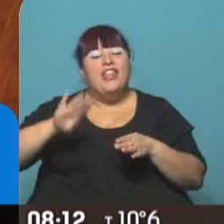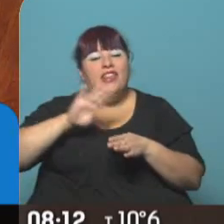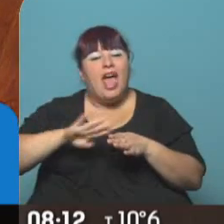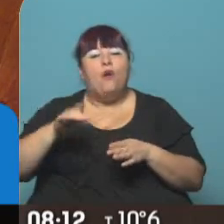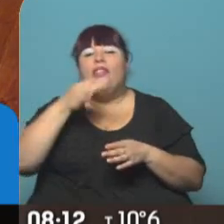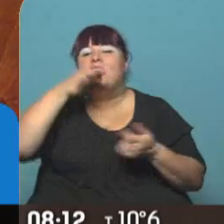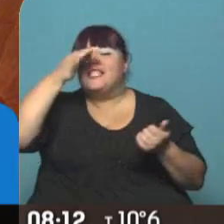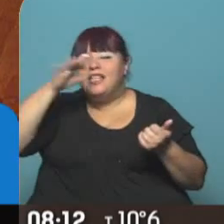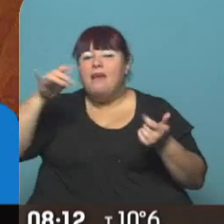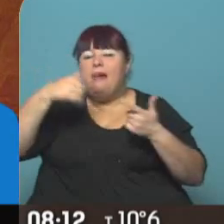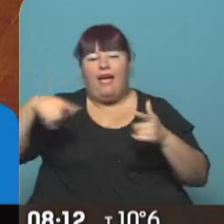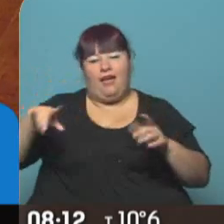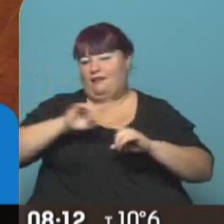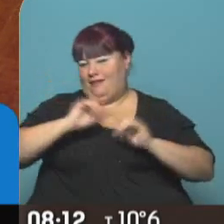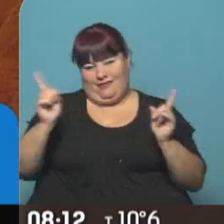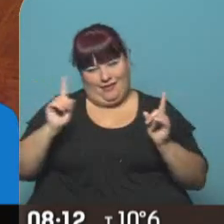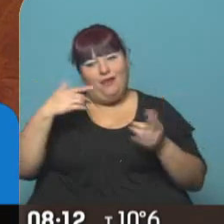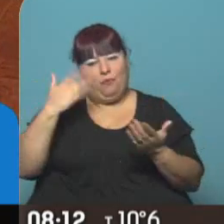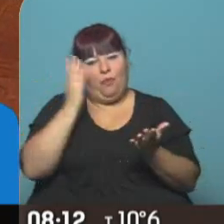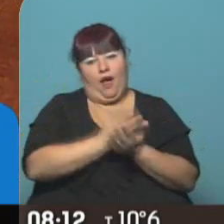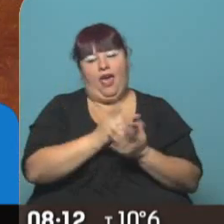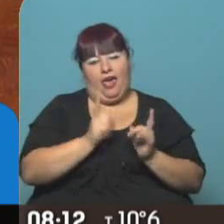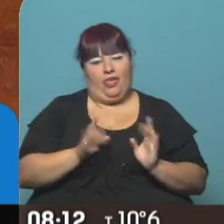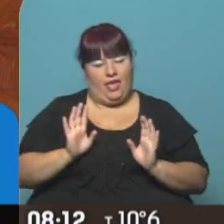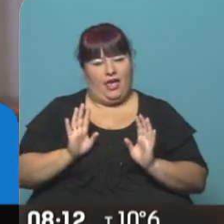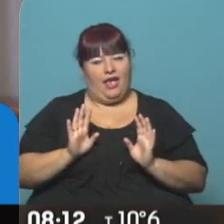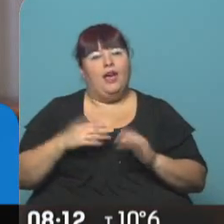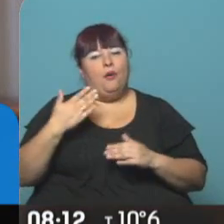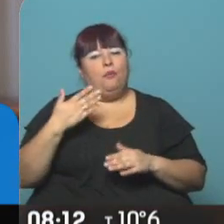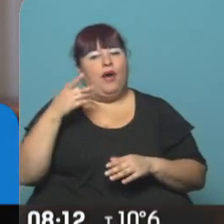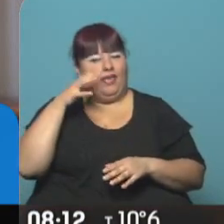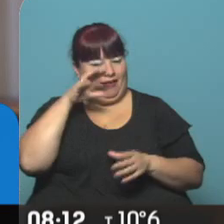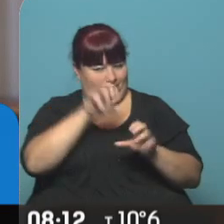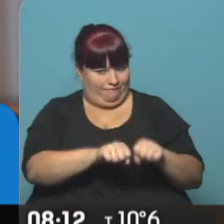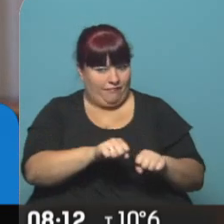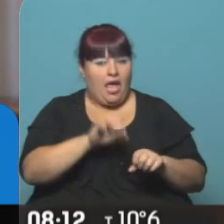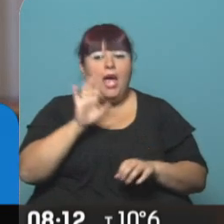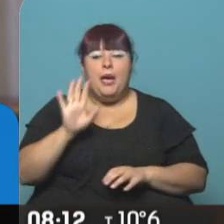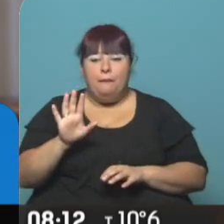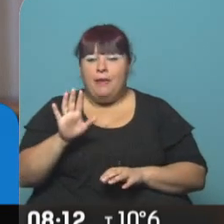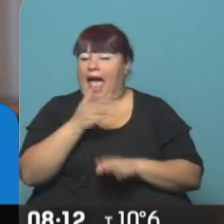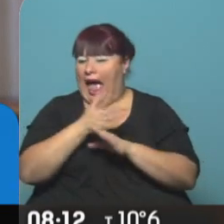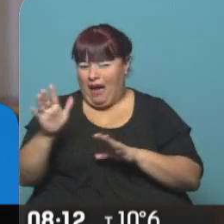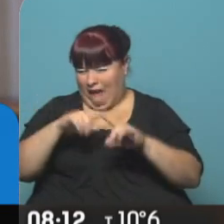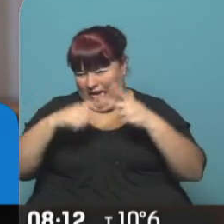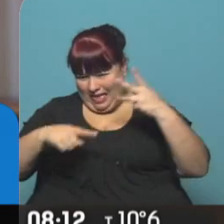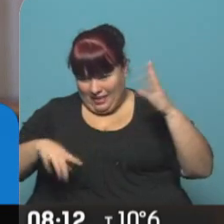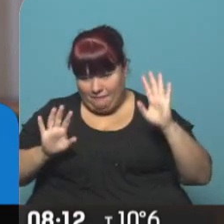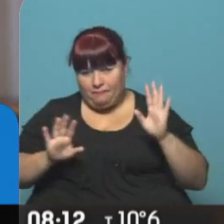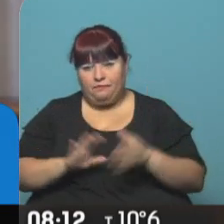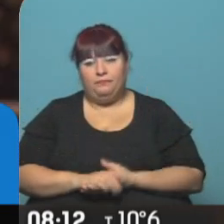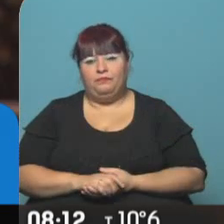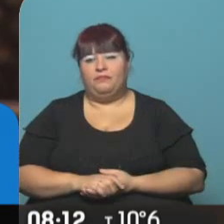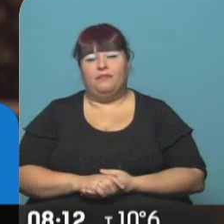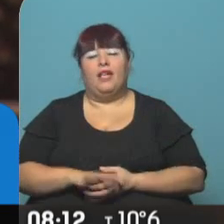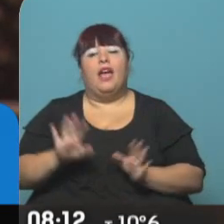corralón tampoco está o sea puede penetrar pero sacando todo eso